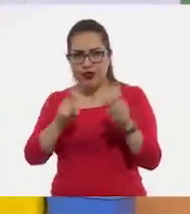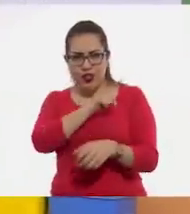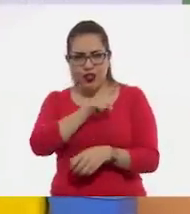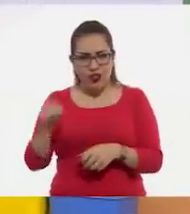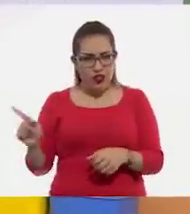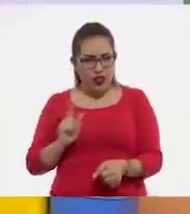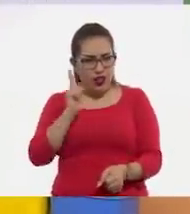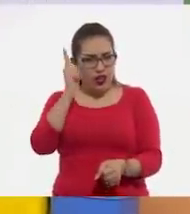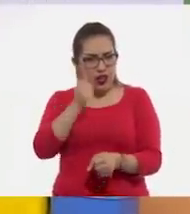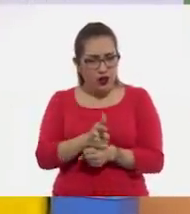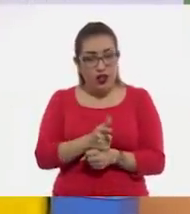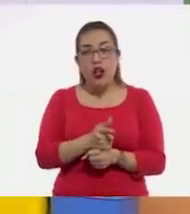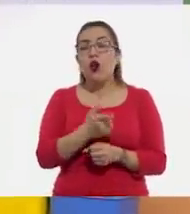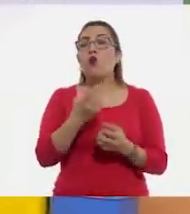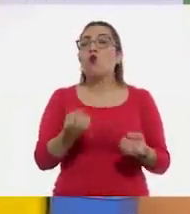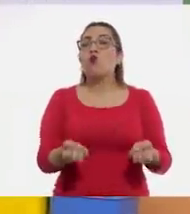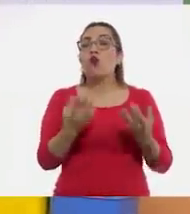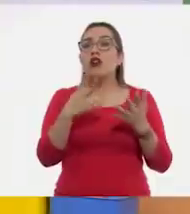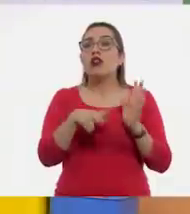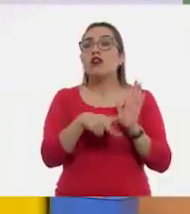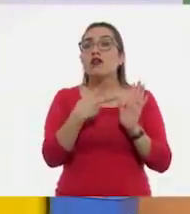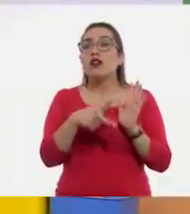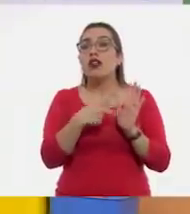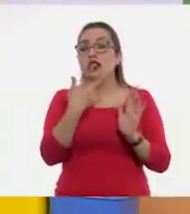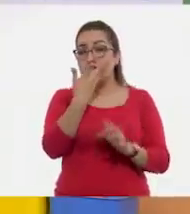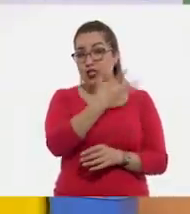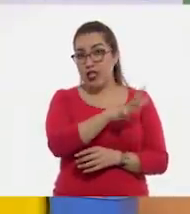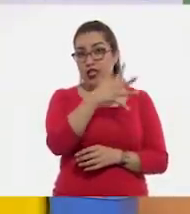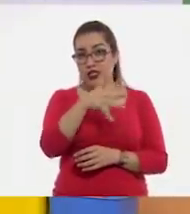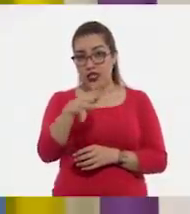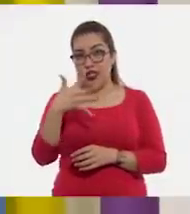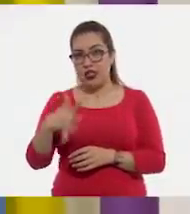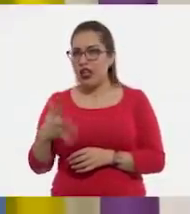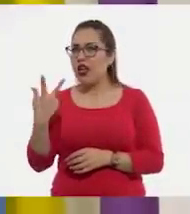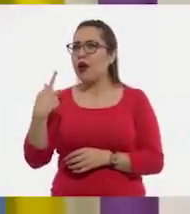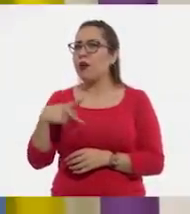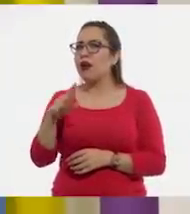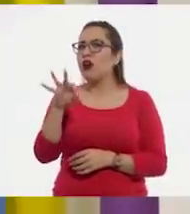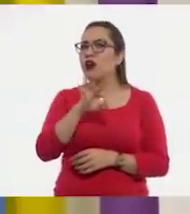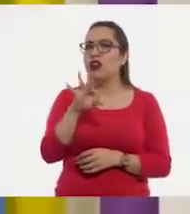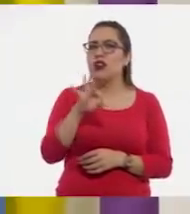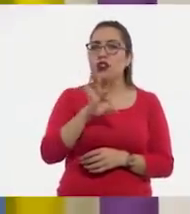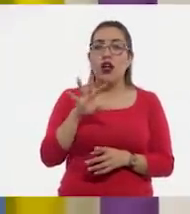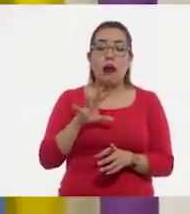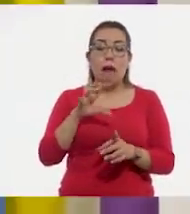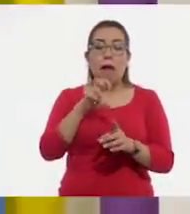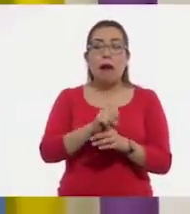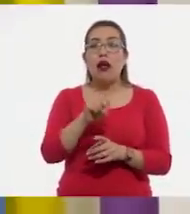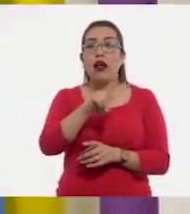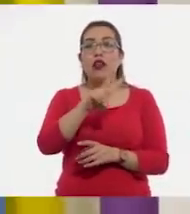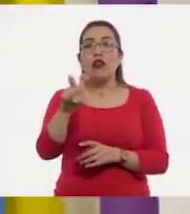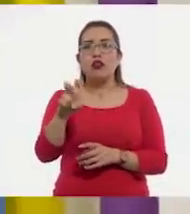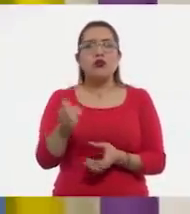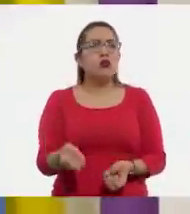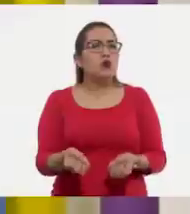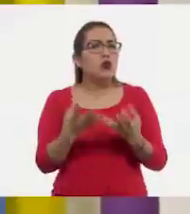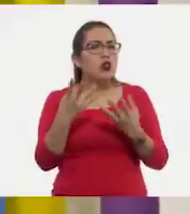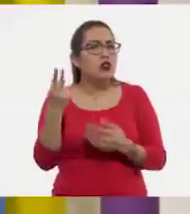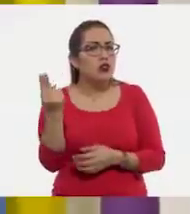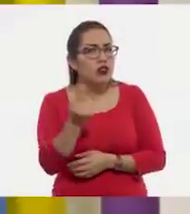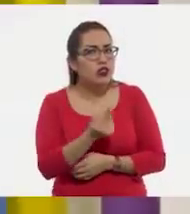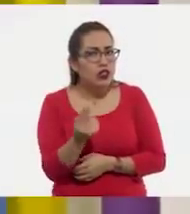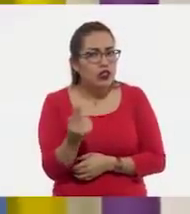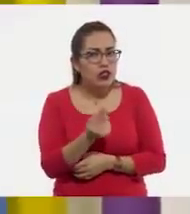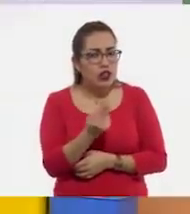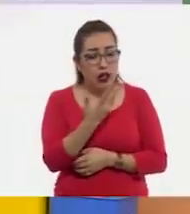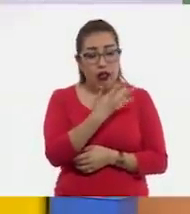sumar el 10 para llegar en esta ocasión a 150. Pero si yo quisiera llegar al 200, ¿qué es lo que necesito? ¿Cuántos